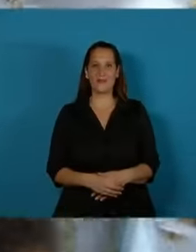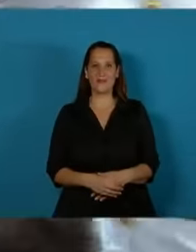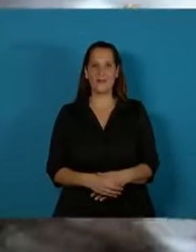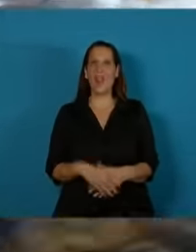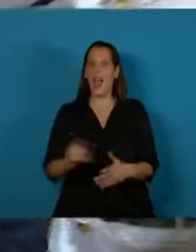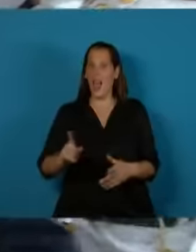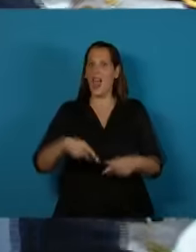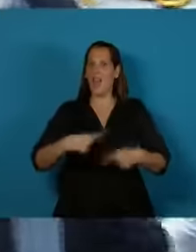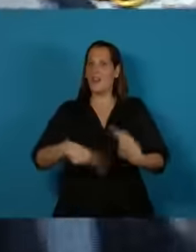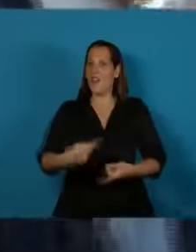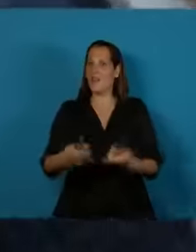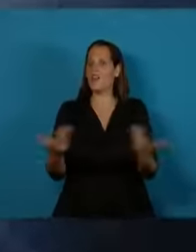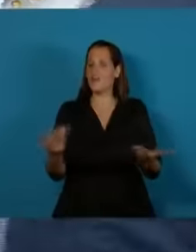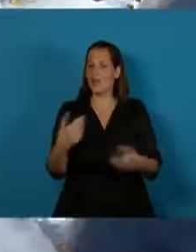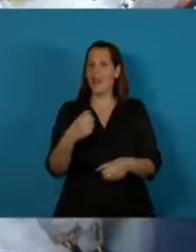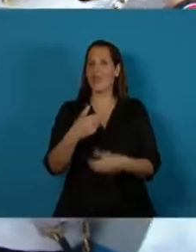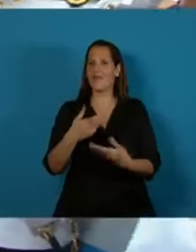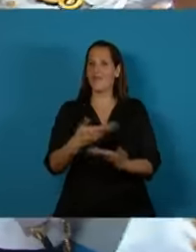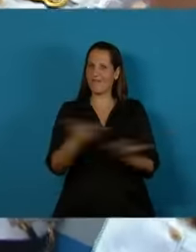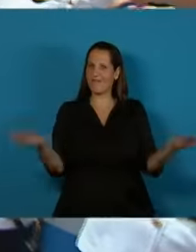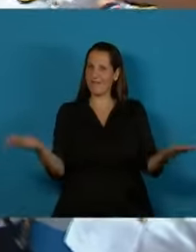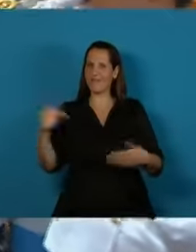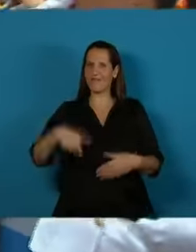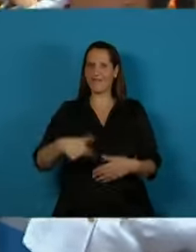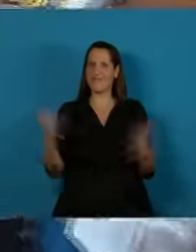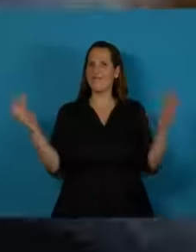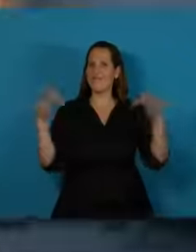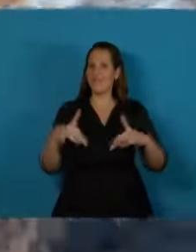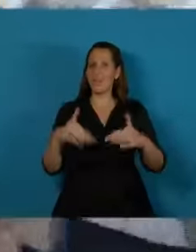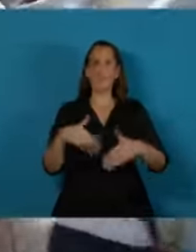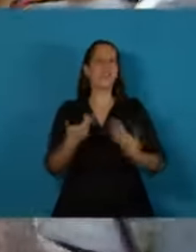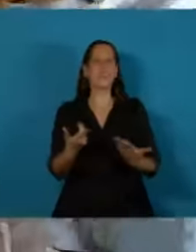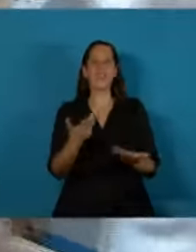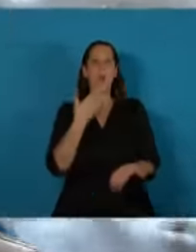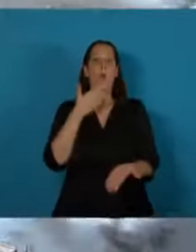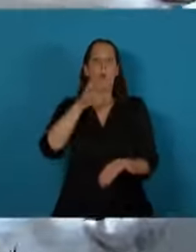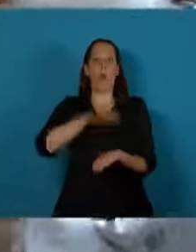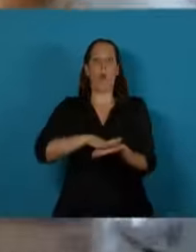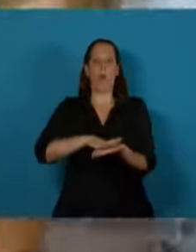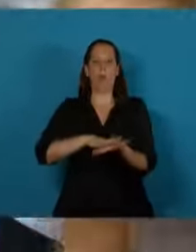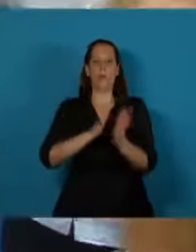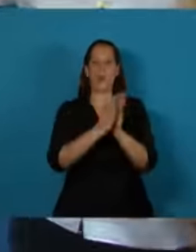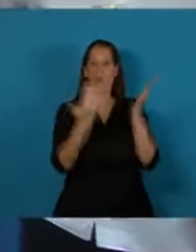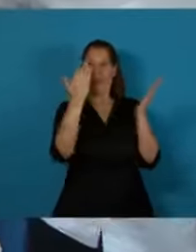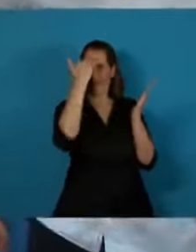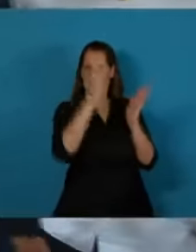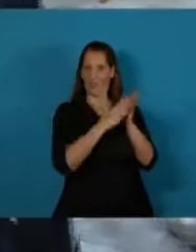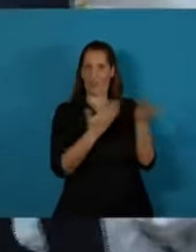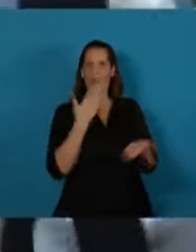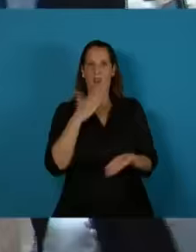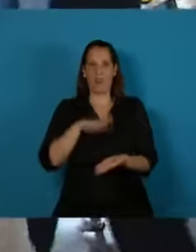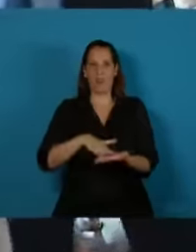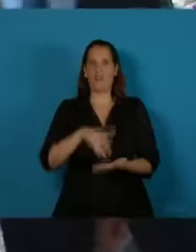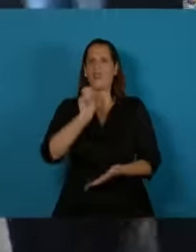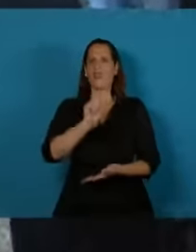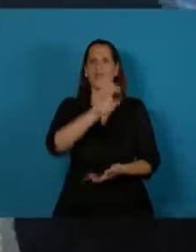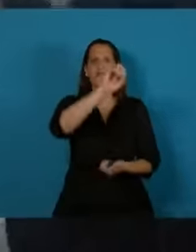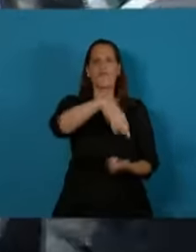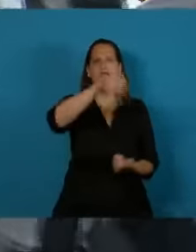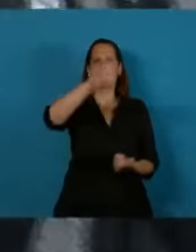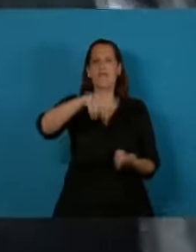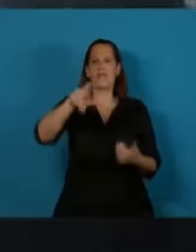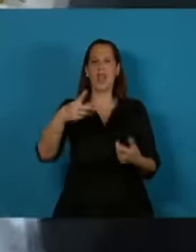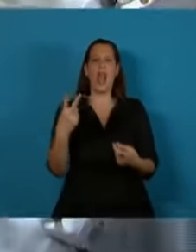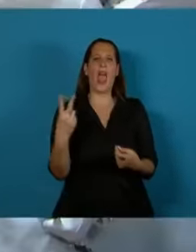a continuar la sesión de la Asamblea con motivo del juramento constitucional. Se encuentran presentes señores jefes de